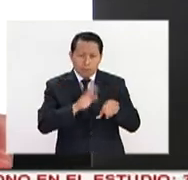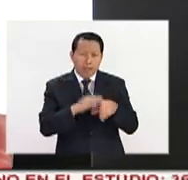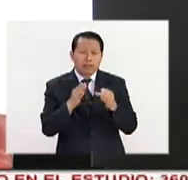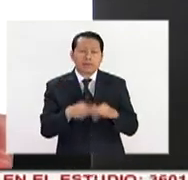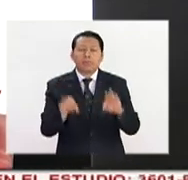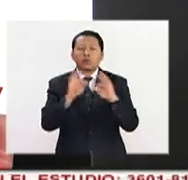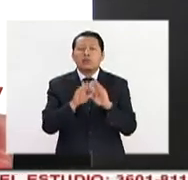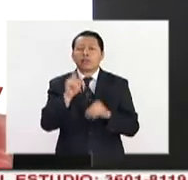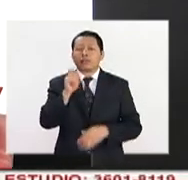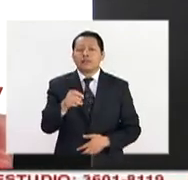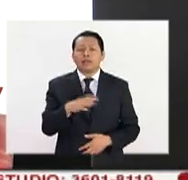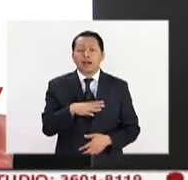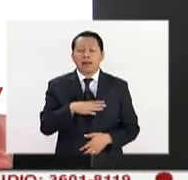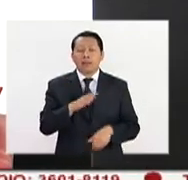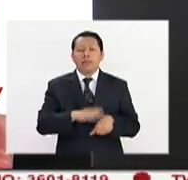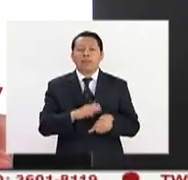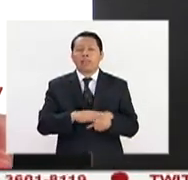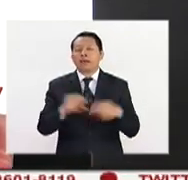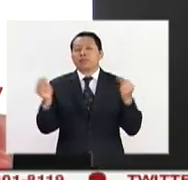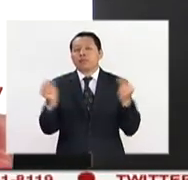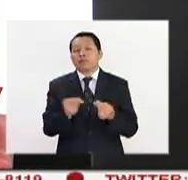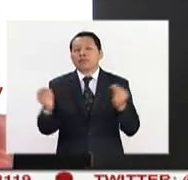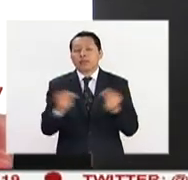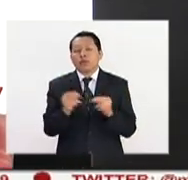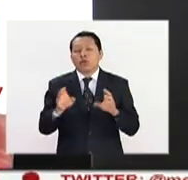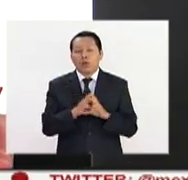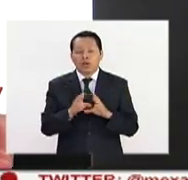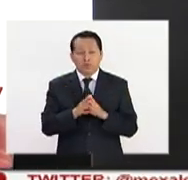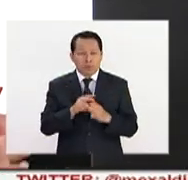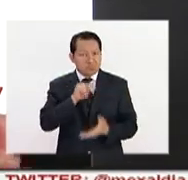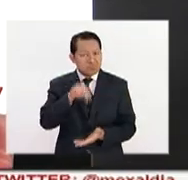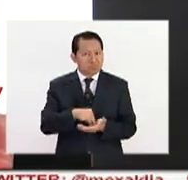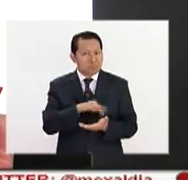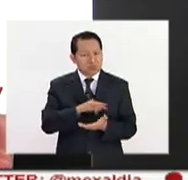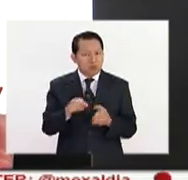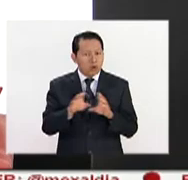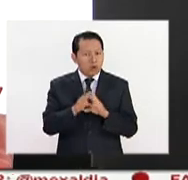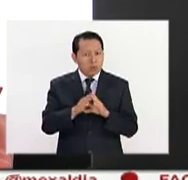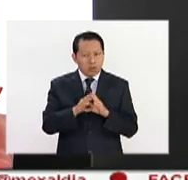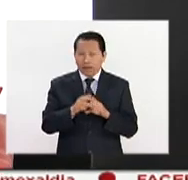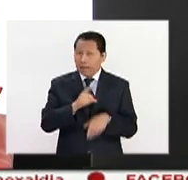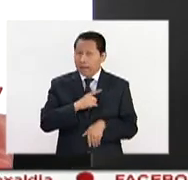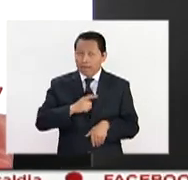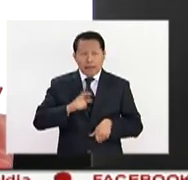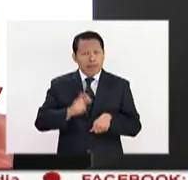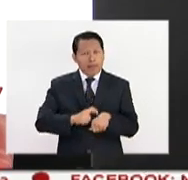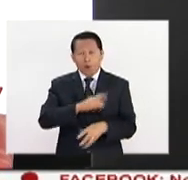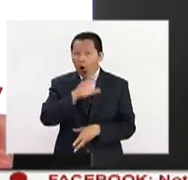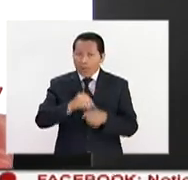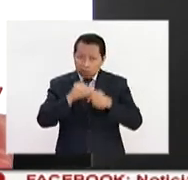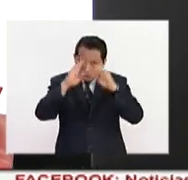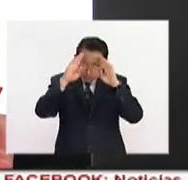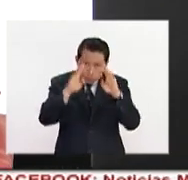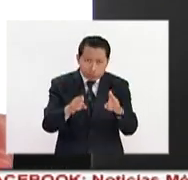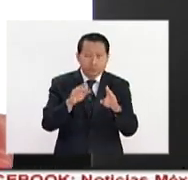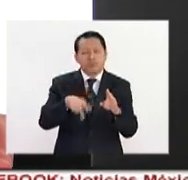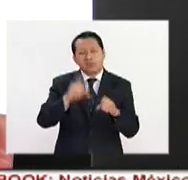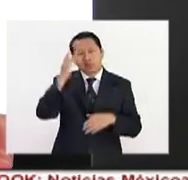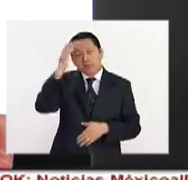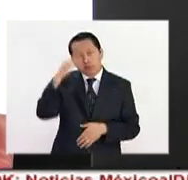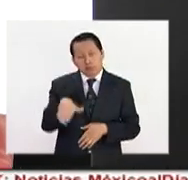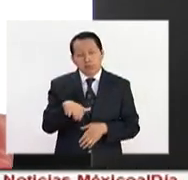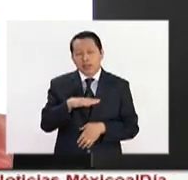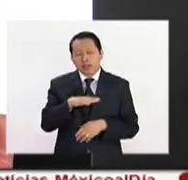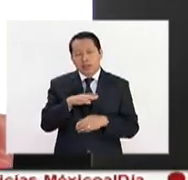relevante y de la que más exige una presencia, pues yo diría, de tiempo completo. Sin embargo, sabemos que hay